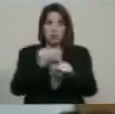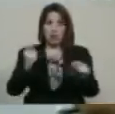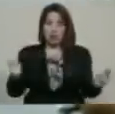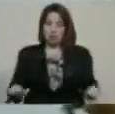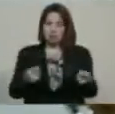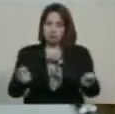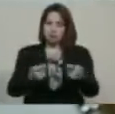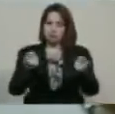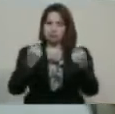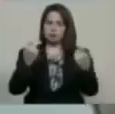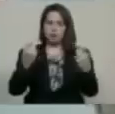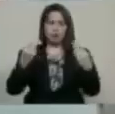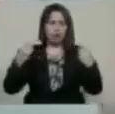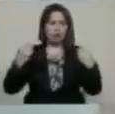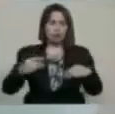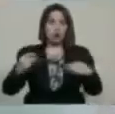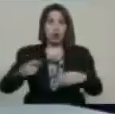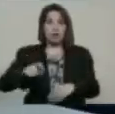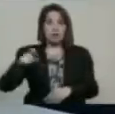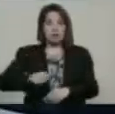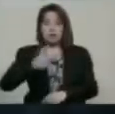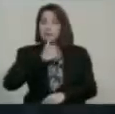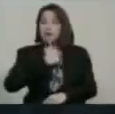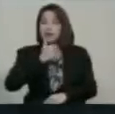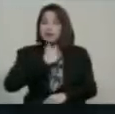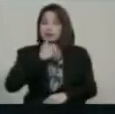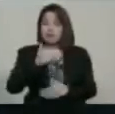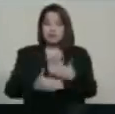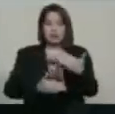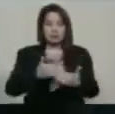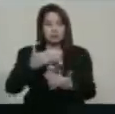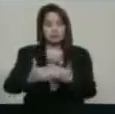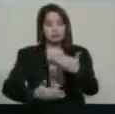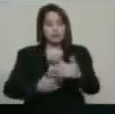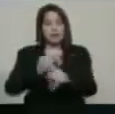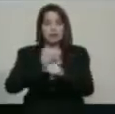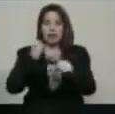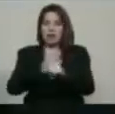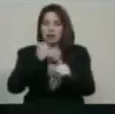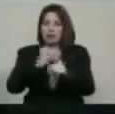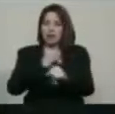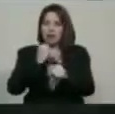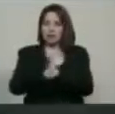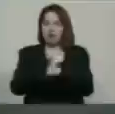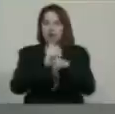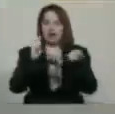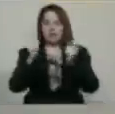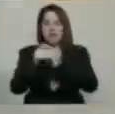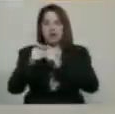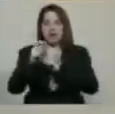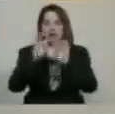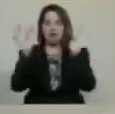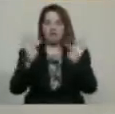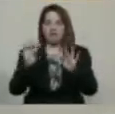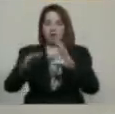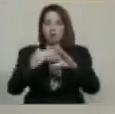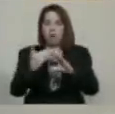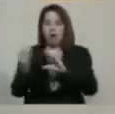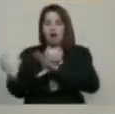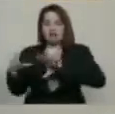más trabajo, perseverancia y más perseverancia, para seguir cambiando el modelo capitalista, para